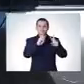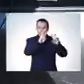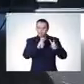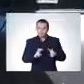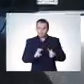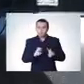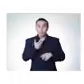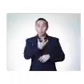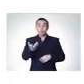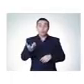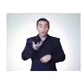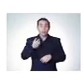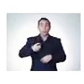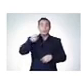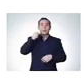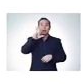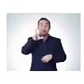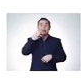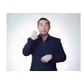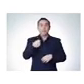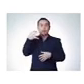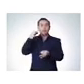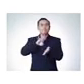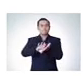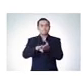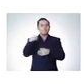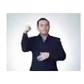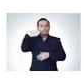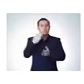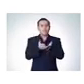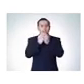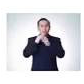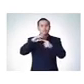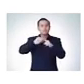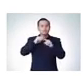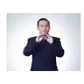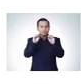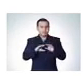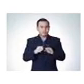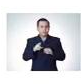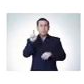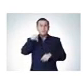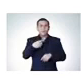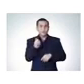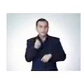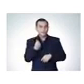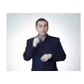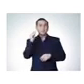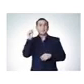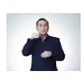de contención. Suspendimos por 3 meses el pago de electricidad, agua, cable, internet, tarjetas de